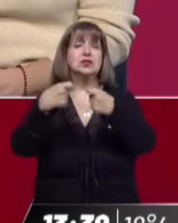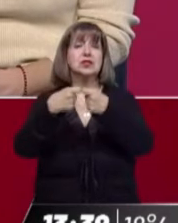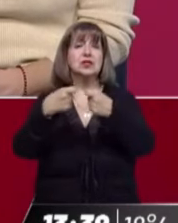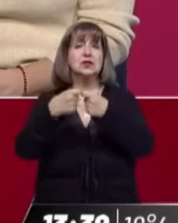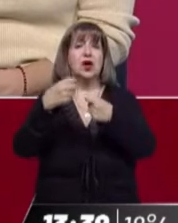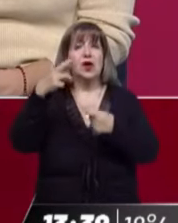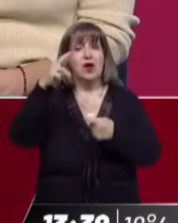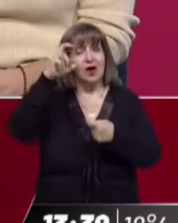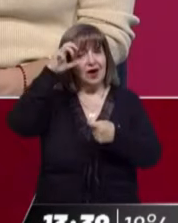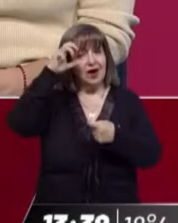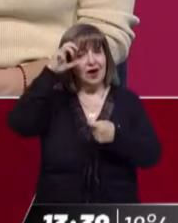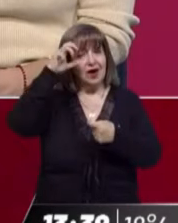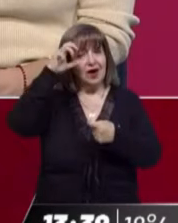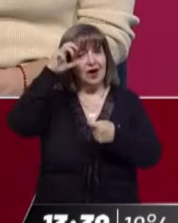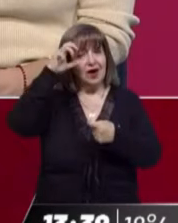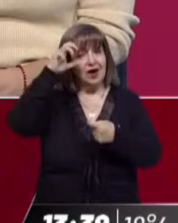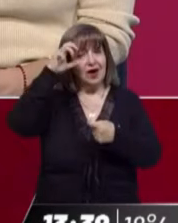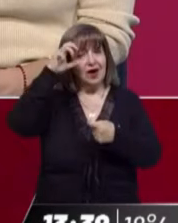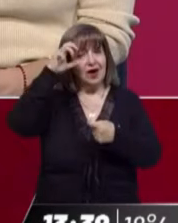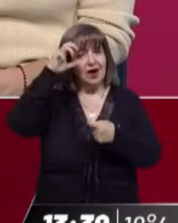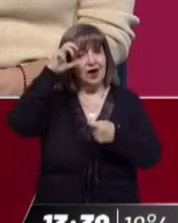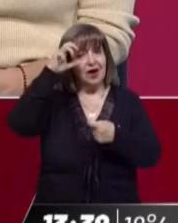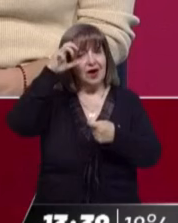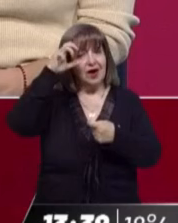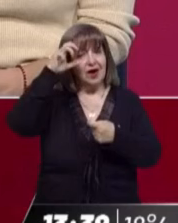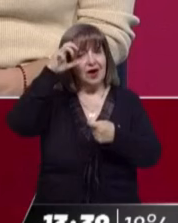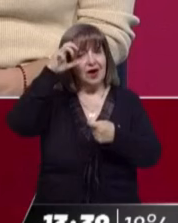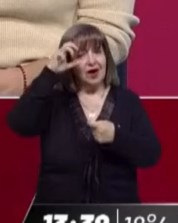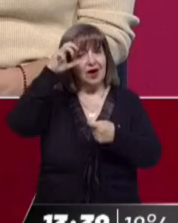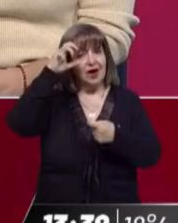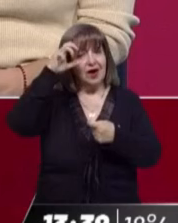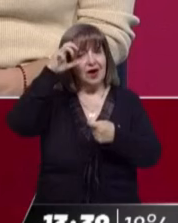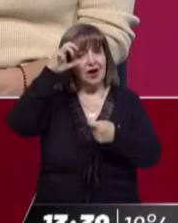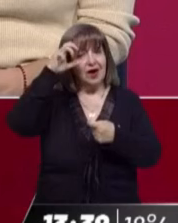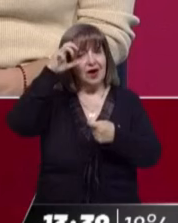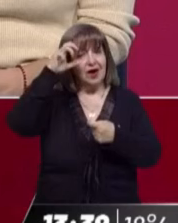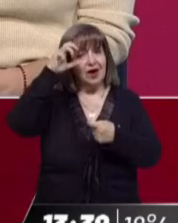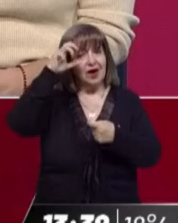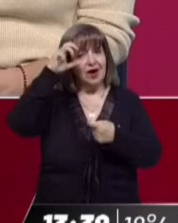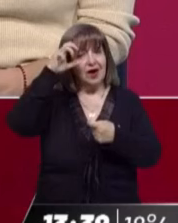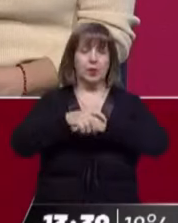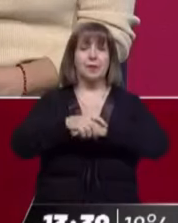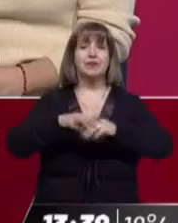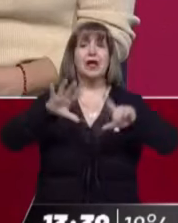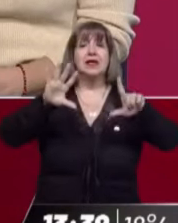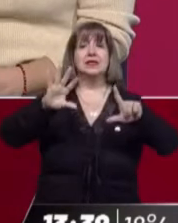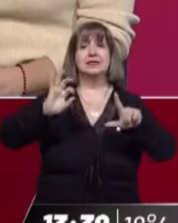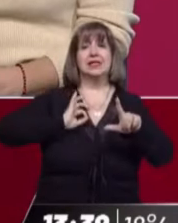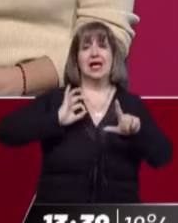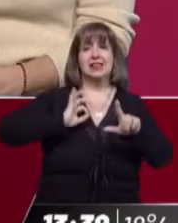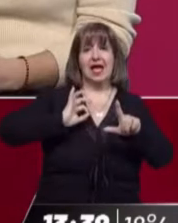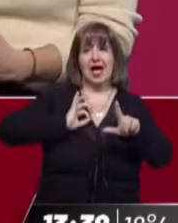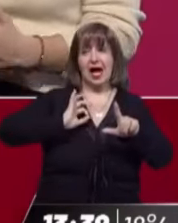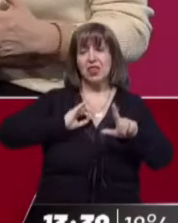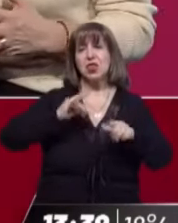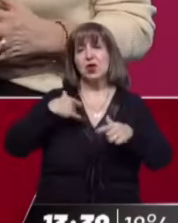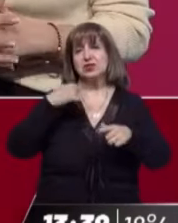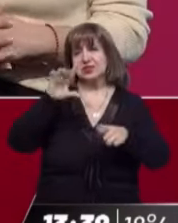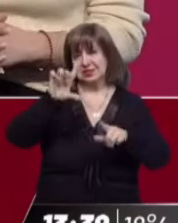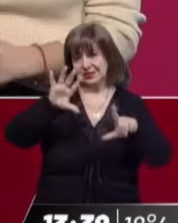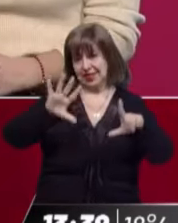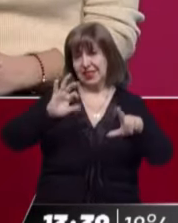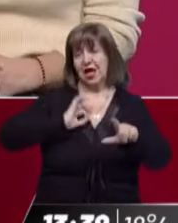red solidaria manos unidas hace 7 años trabaja en la provincia con un programa de sueño seguro